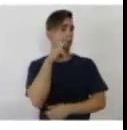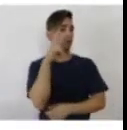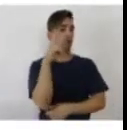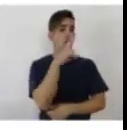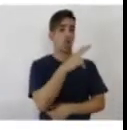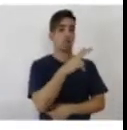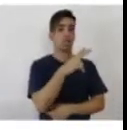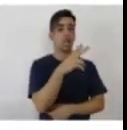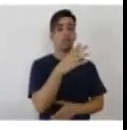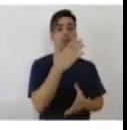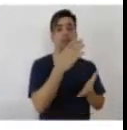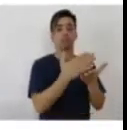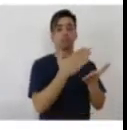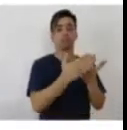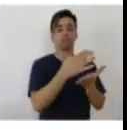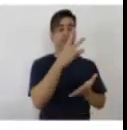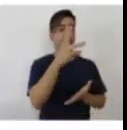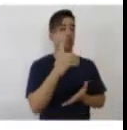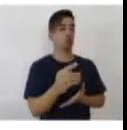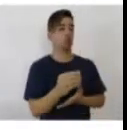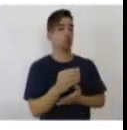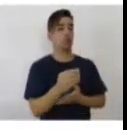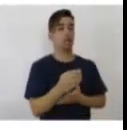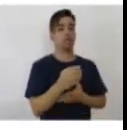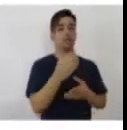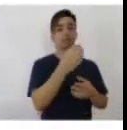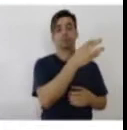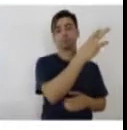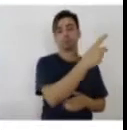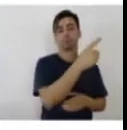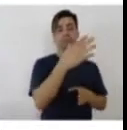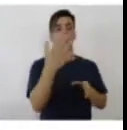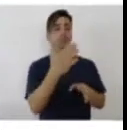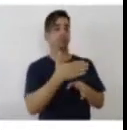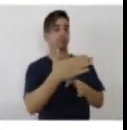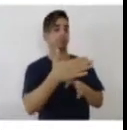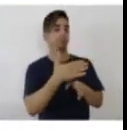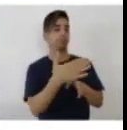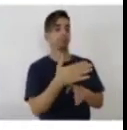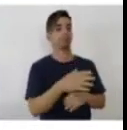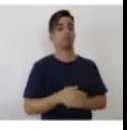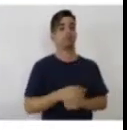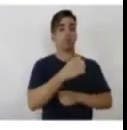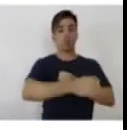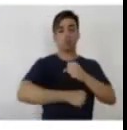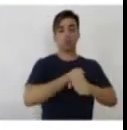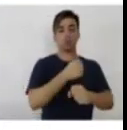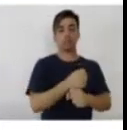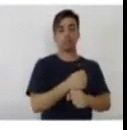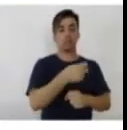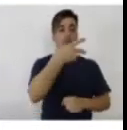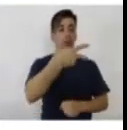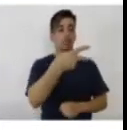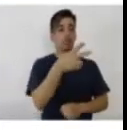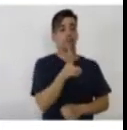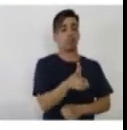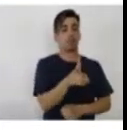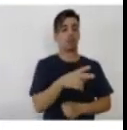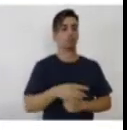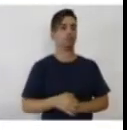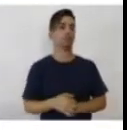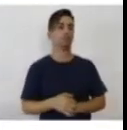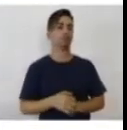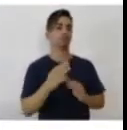estudiantes cantidades que comparan utilizando los signos menor que o mayor que. Ahora,